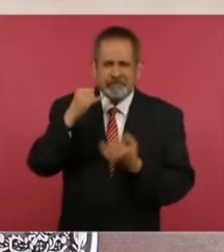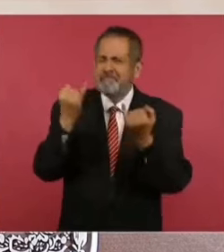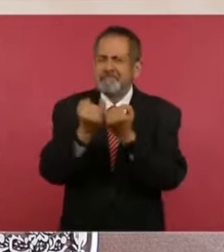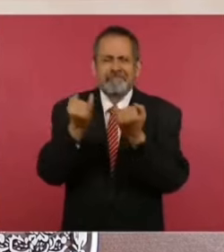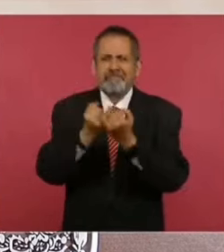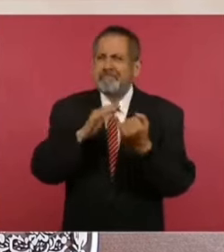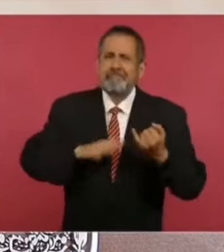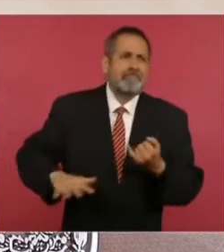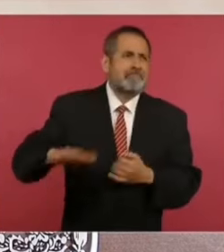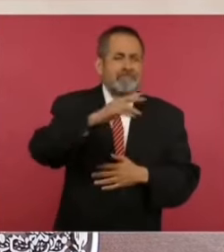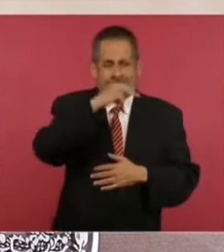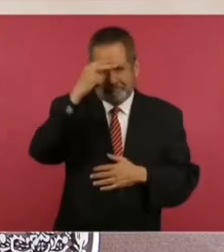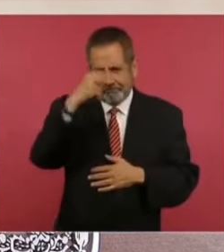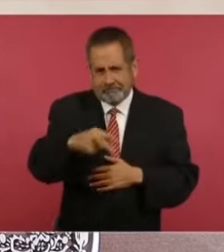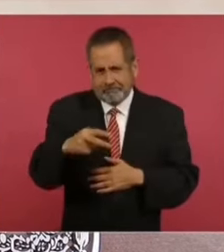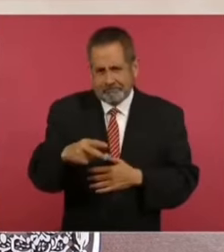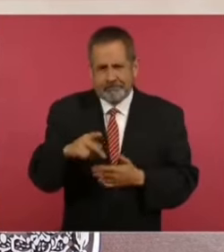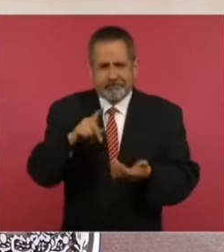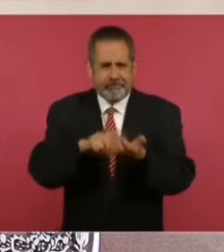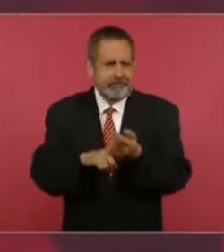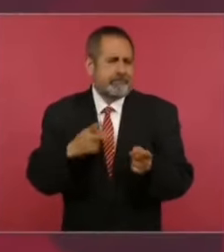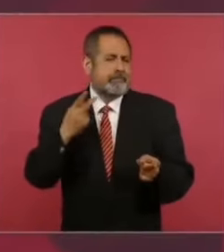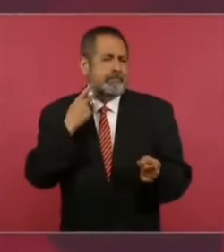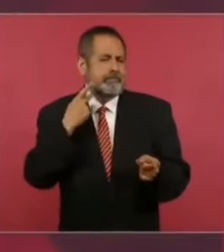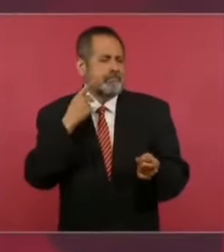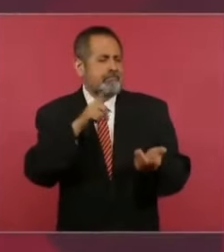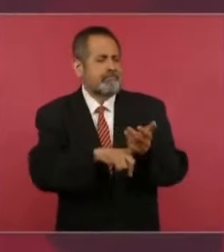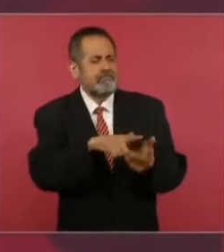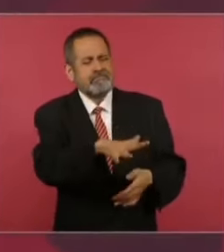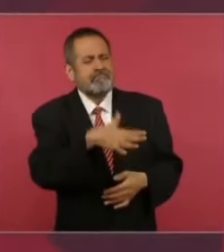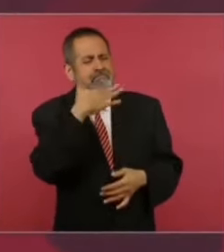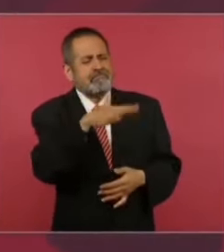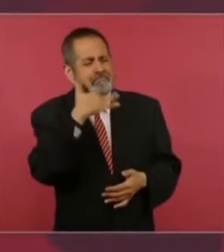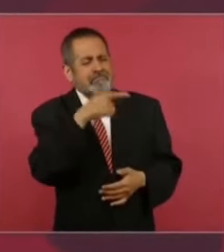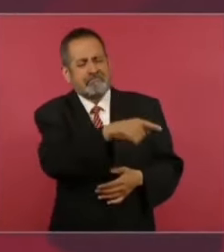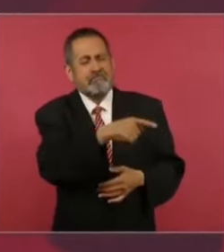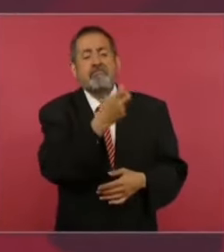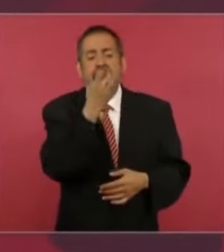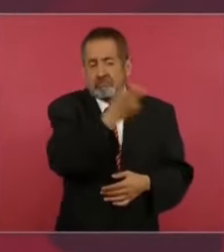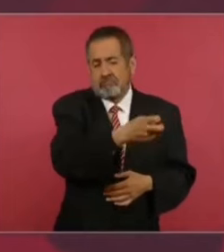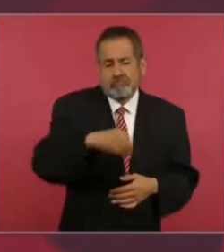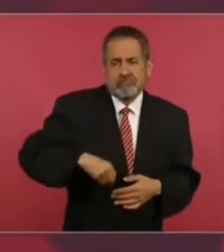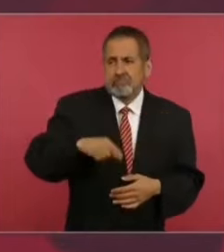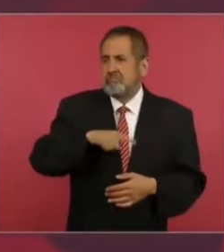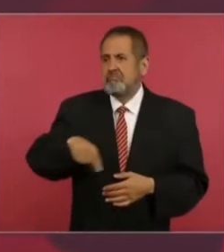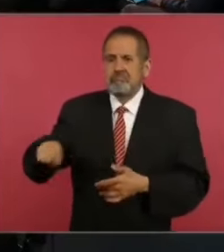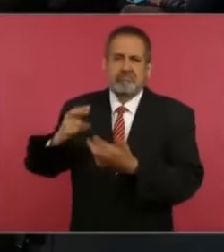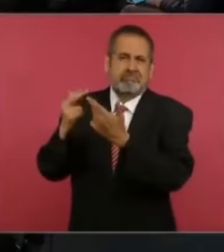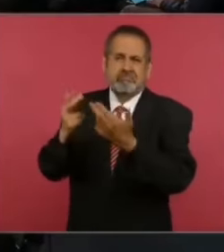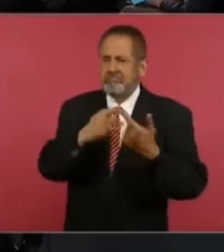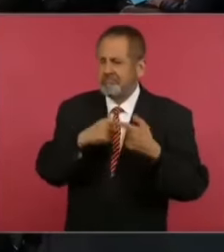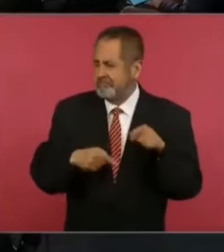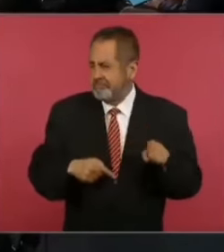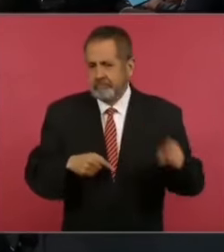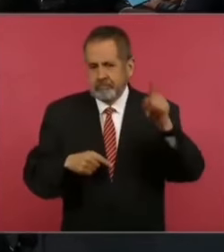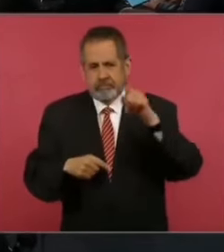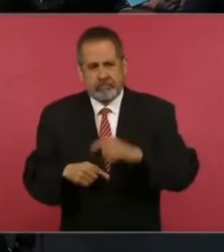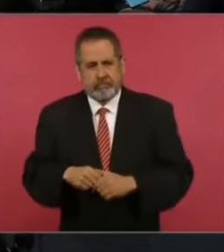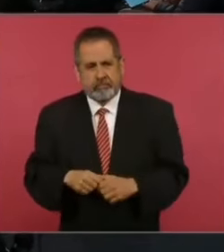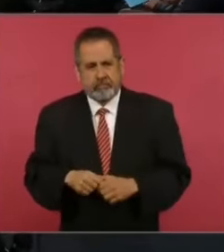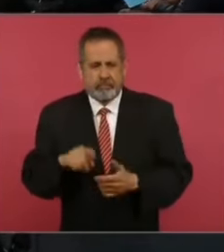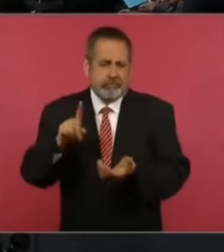México, por la política de corrupción que imperó durante muchos años. Claro